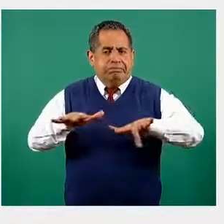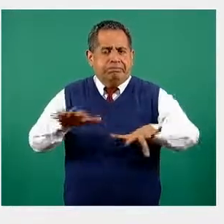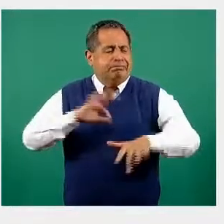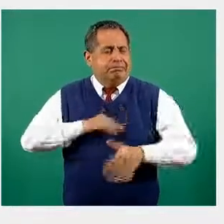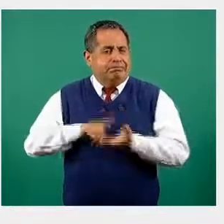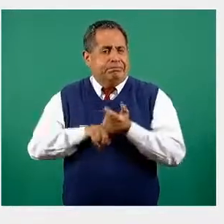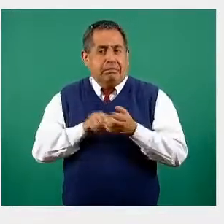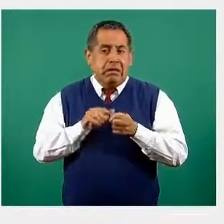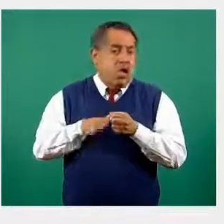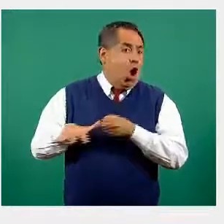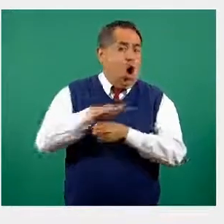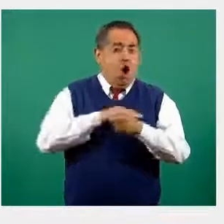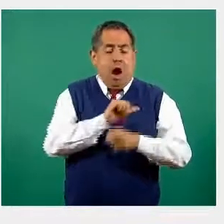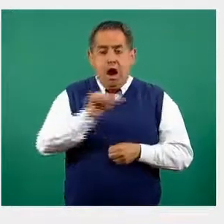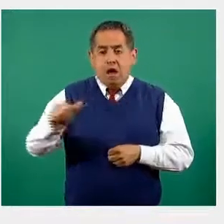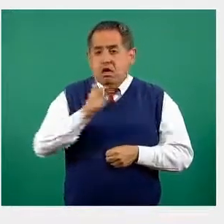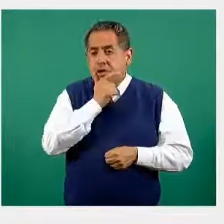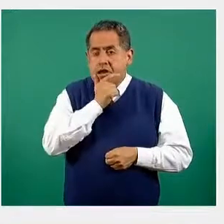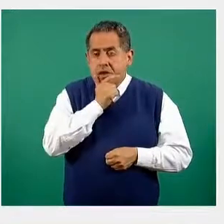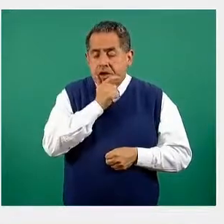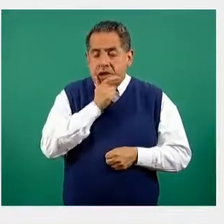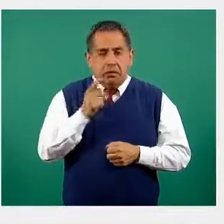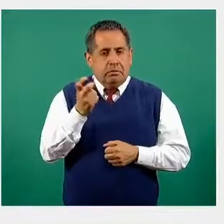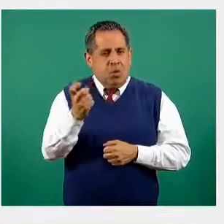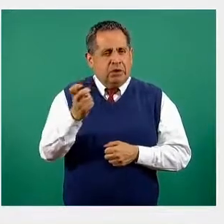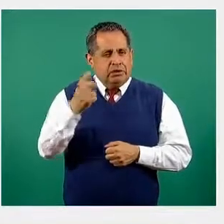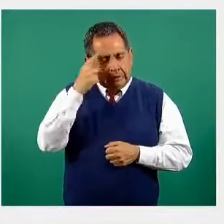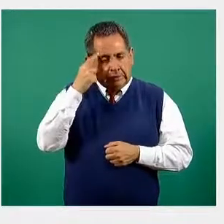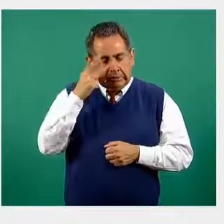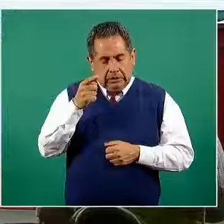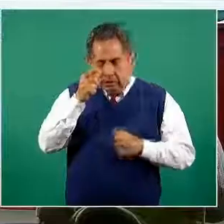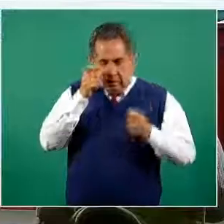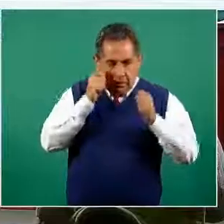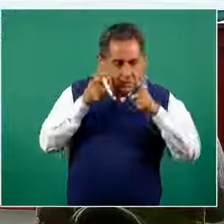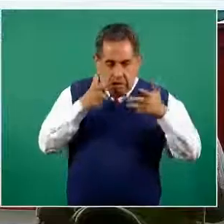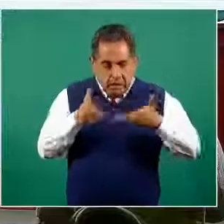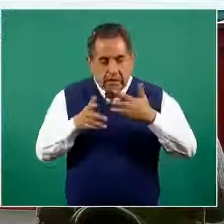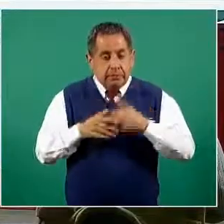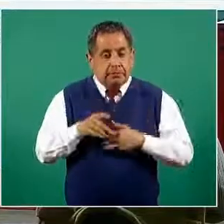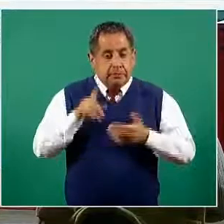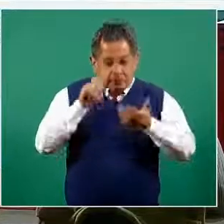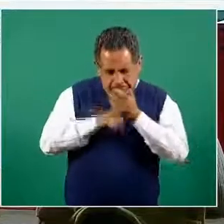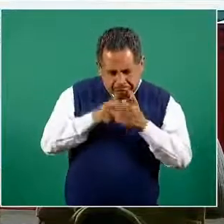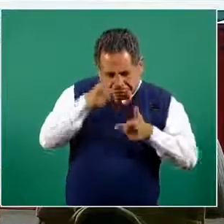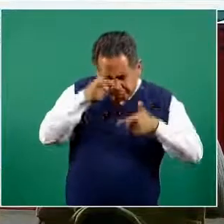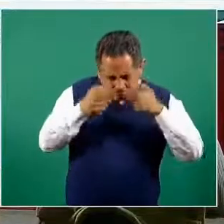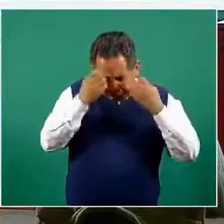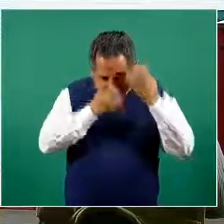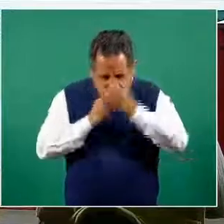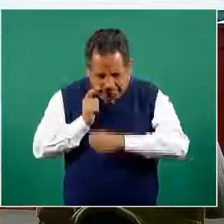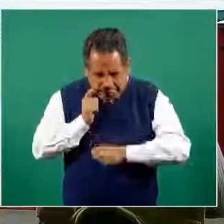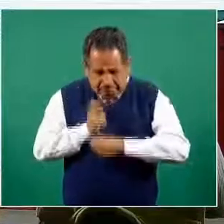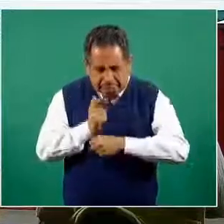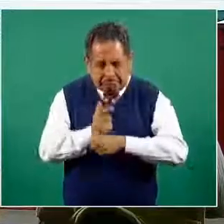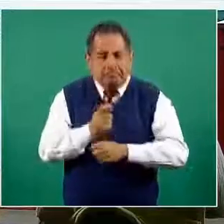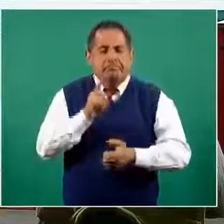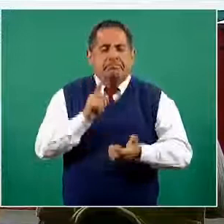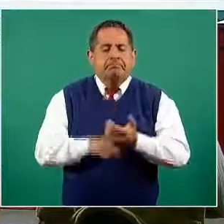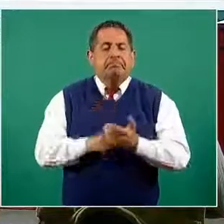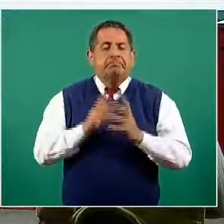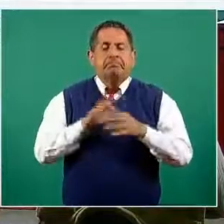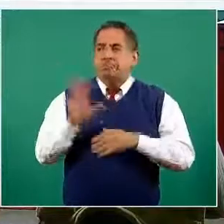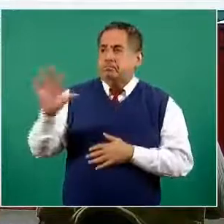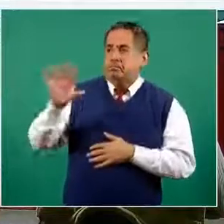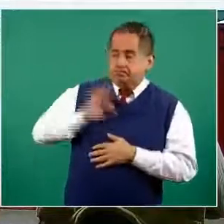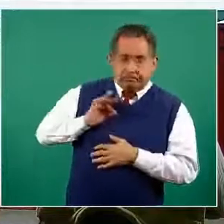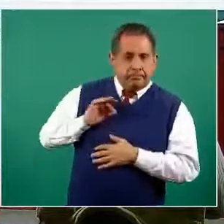Reino Unido y por eso llamó mucho la atención. Entonces, cuando se empieza a caracterizar, nos damos cuenta y nos emiten el